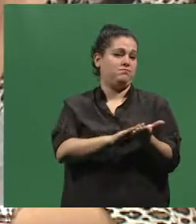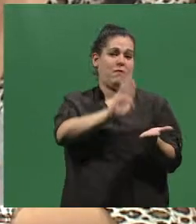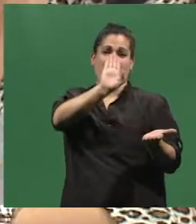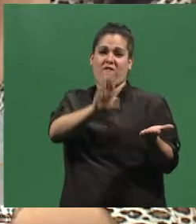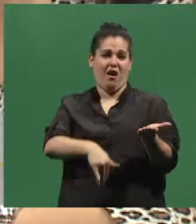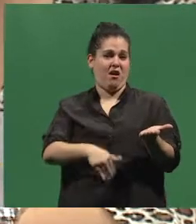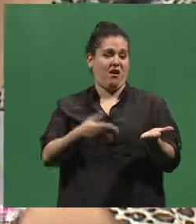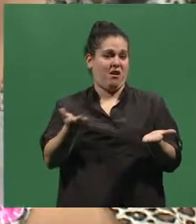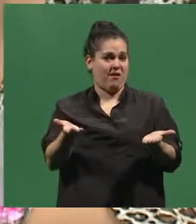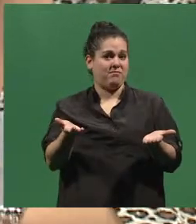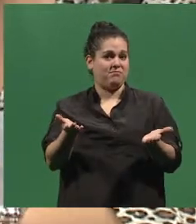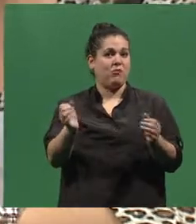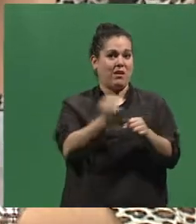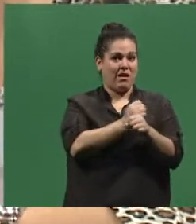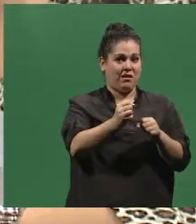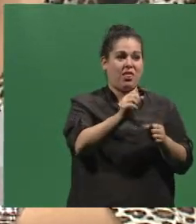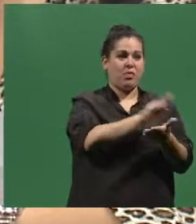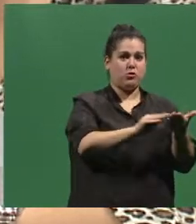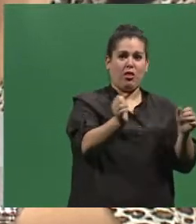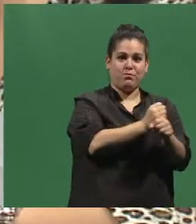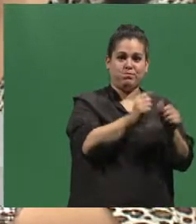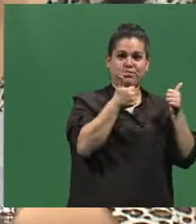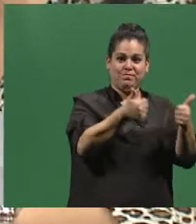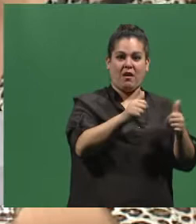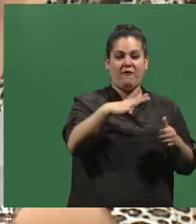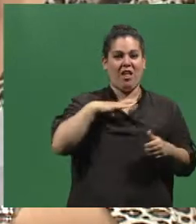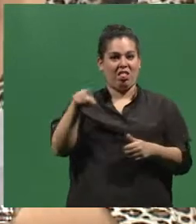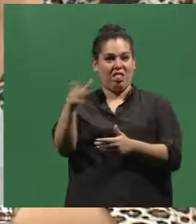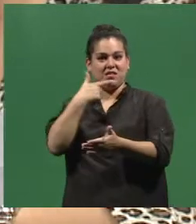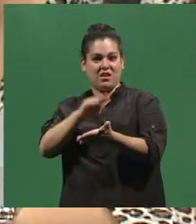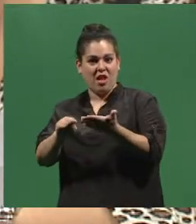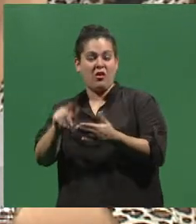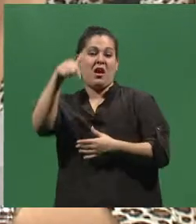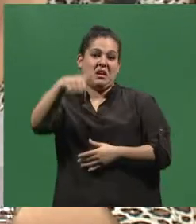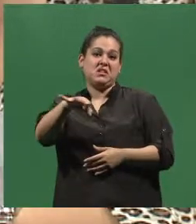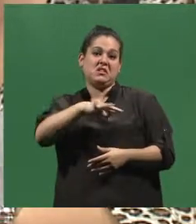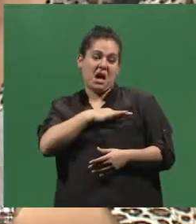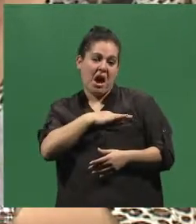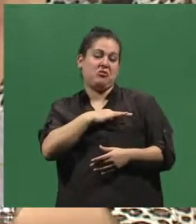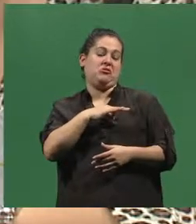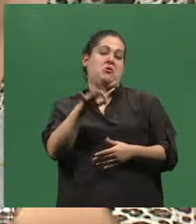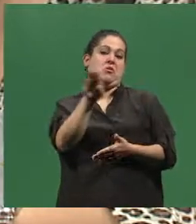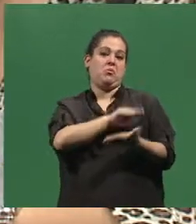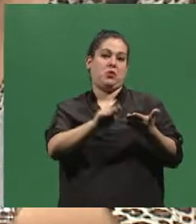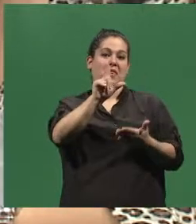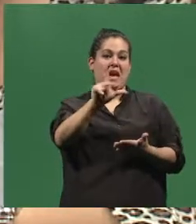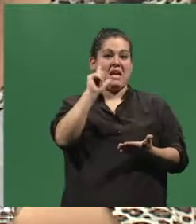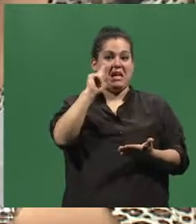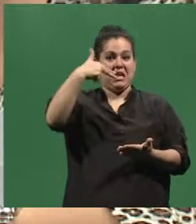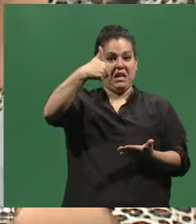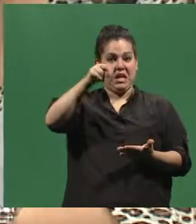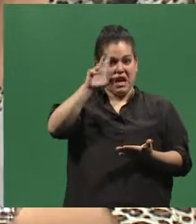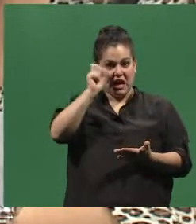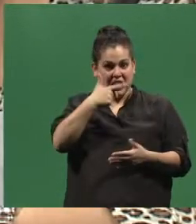el proyecto, la media sanción, y este año al quien asesoro, la diputada Virginia Linares del partido del